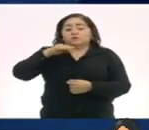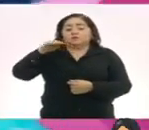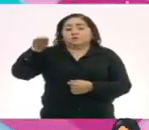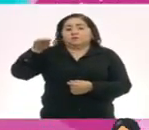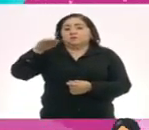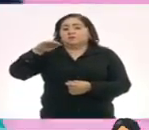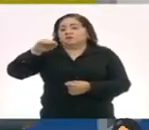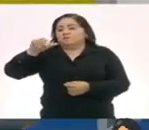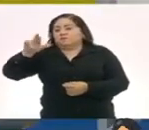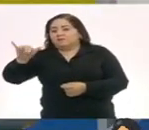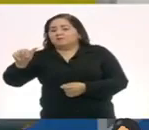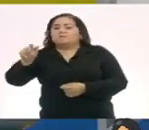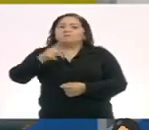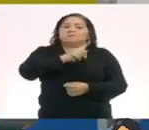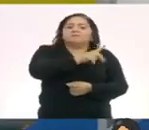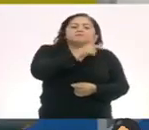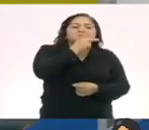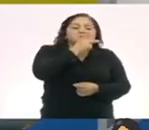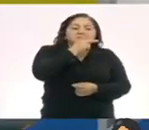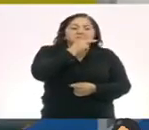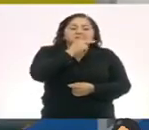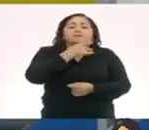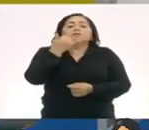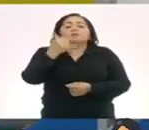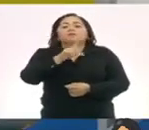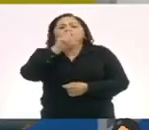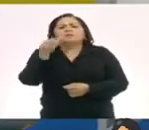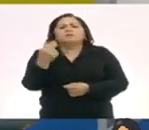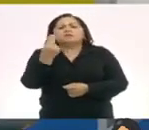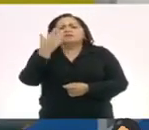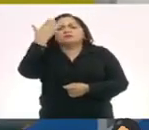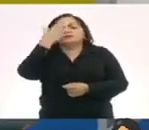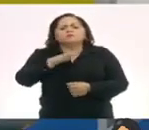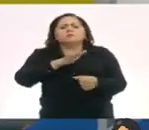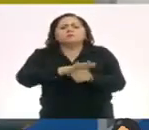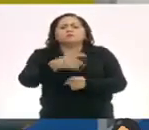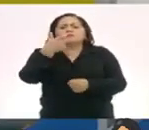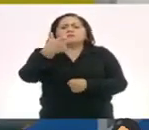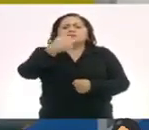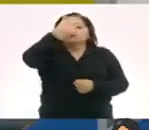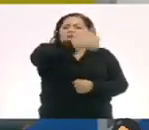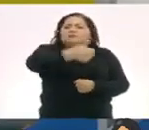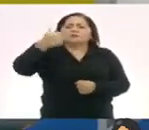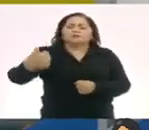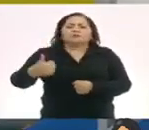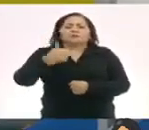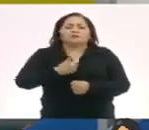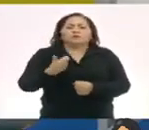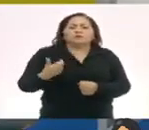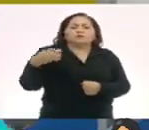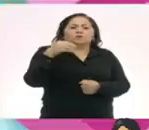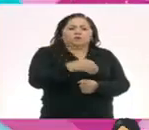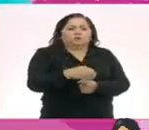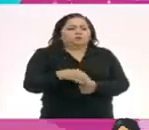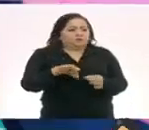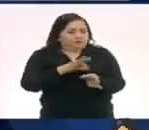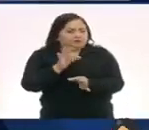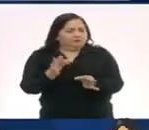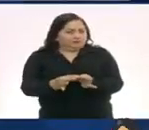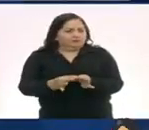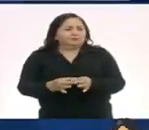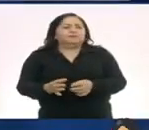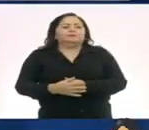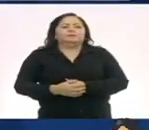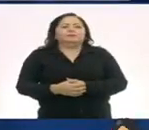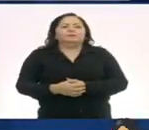y mi papá. Y después tenemos que saber qué dinero puso cada uno. Cada uno. Ajá. ¿Listos?